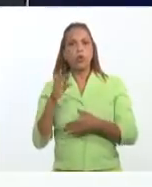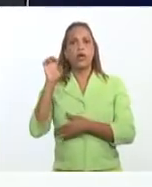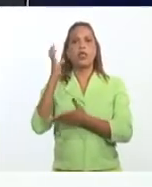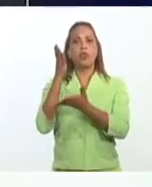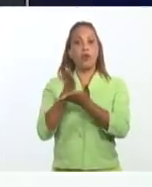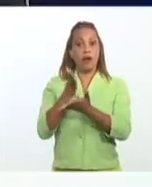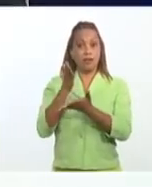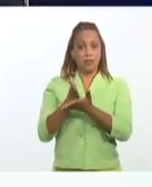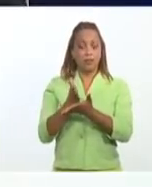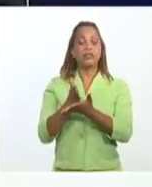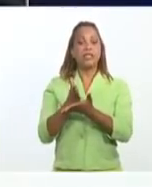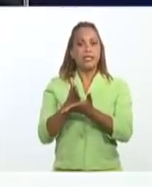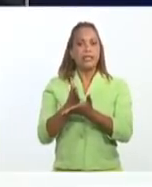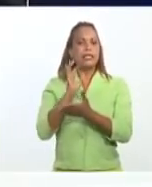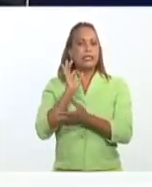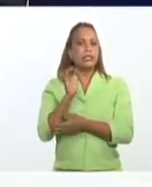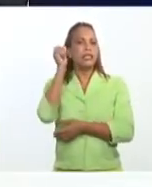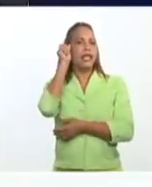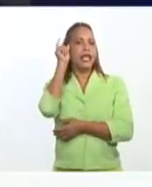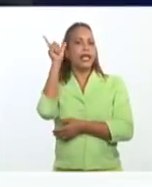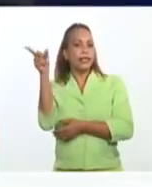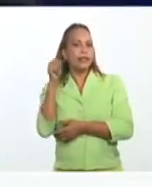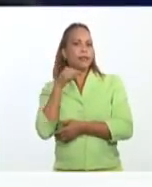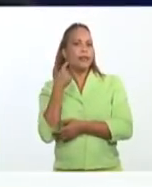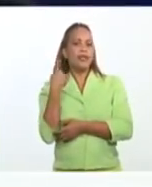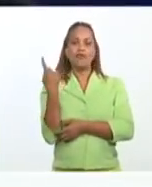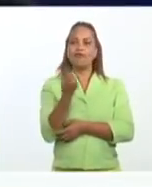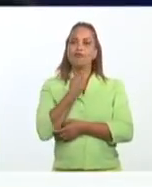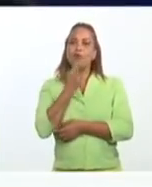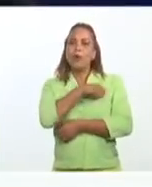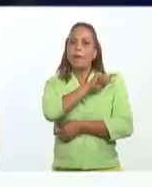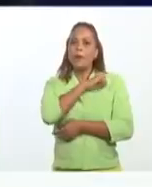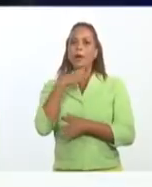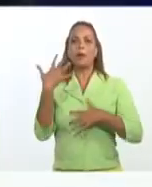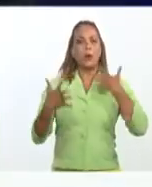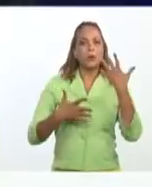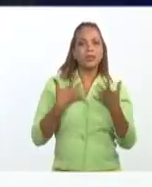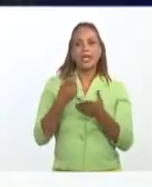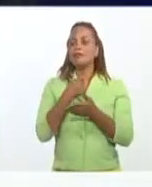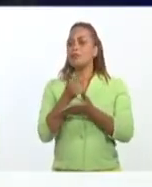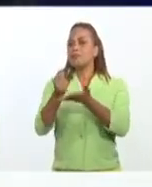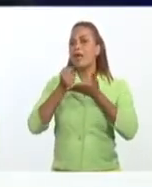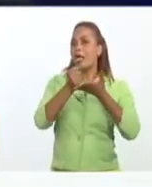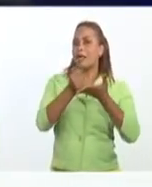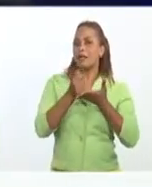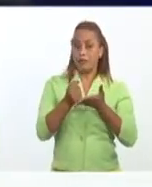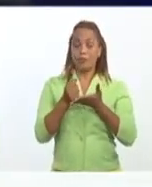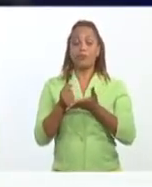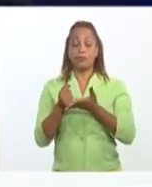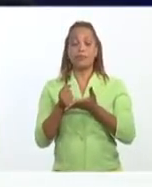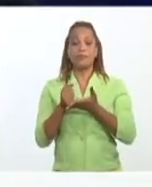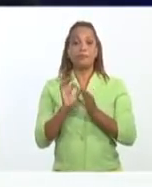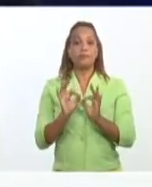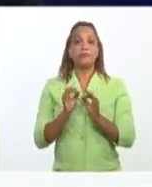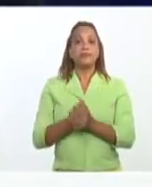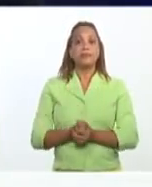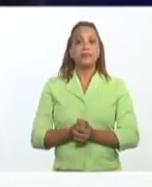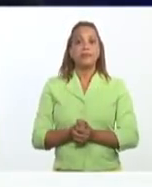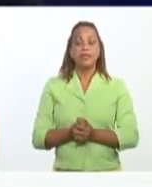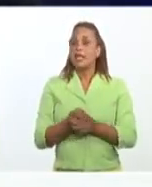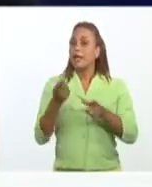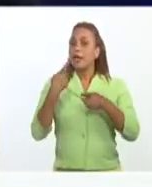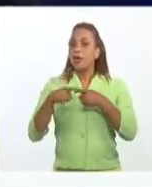así, inteligentemente, contentará a las bases demócratas, incluidos los sectores más corridos a la izquierda y también a los sectores